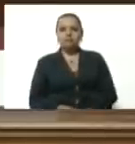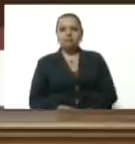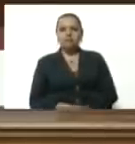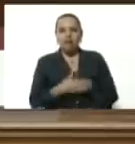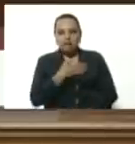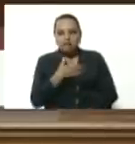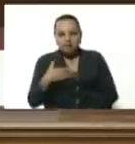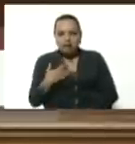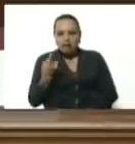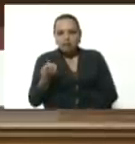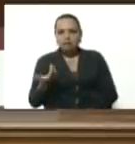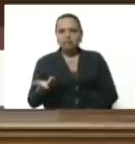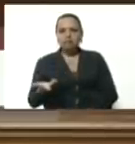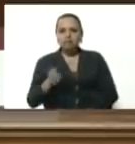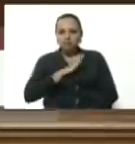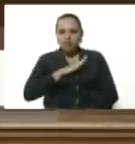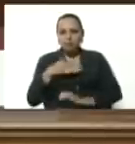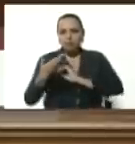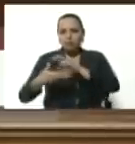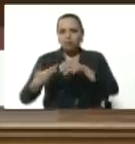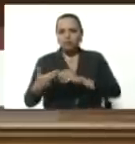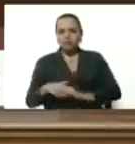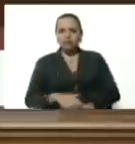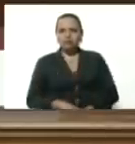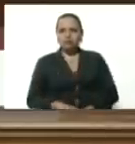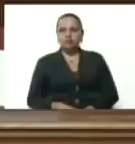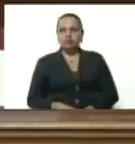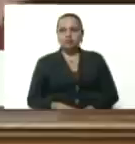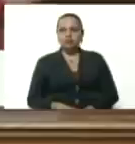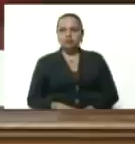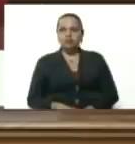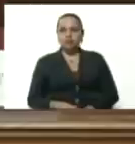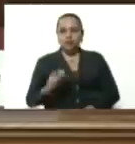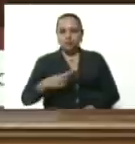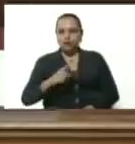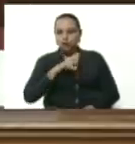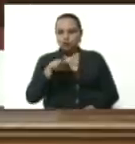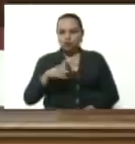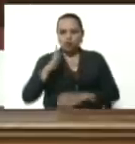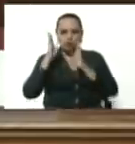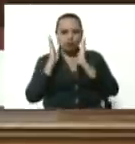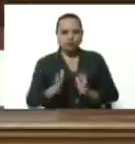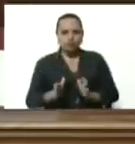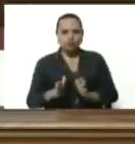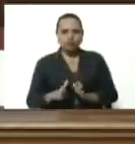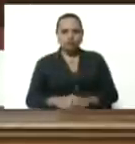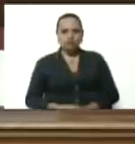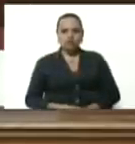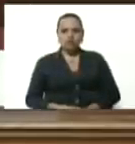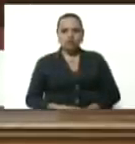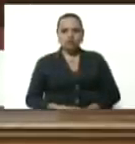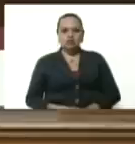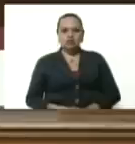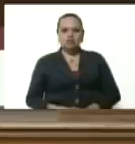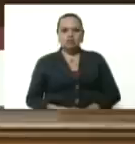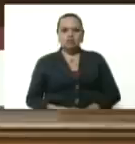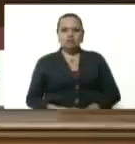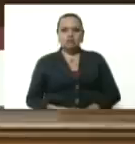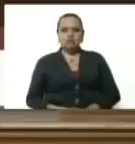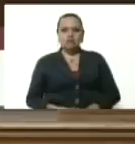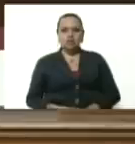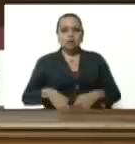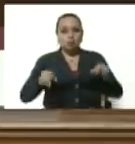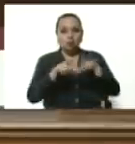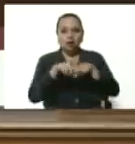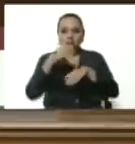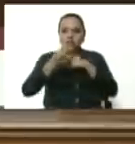Quieren provocarla. Actuemos con pie de plomo como se actúa pues en este mundo. Como lo estamos haciendo.